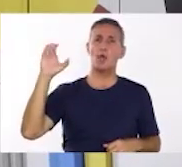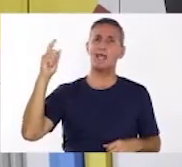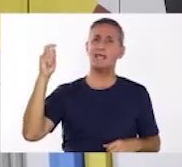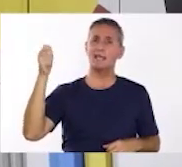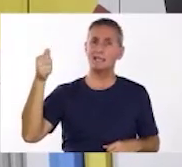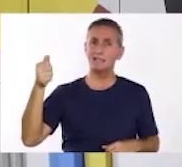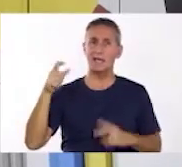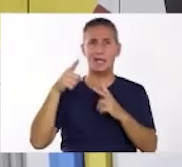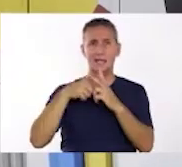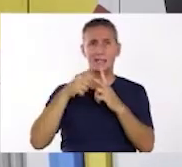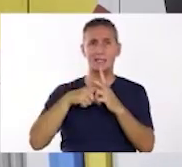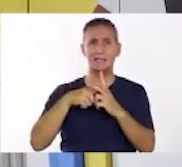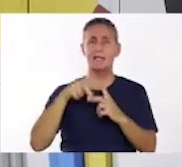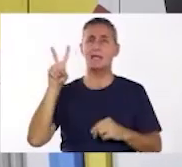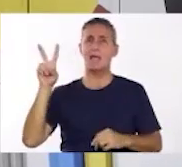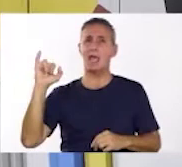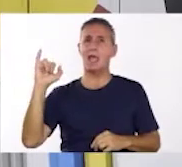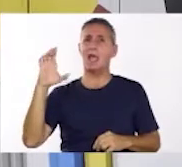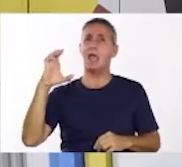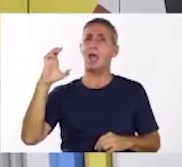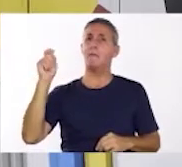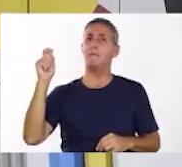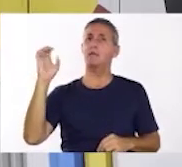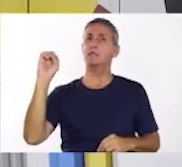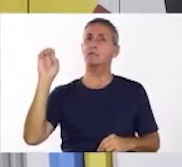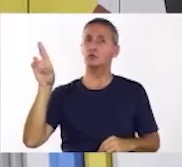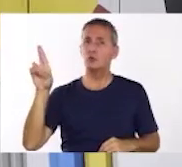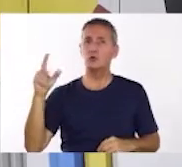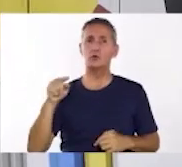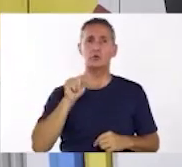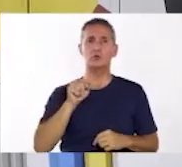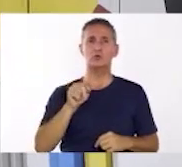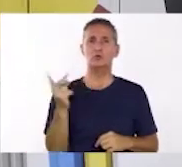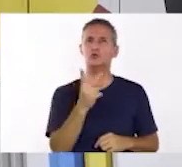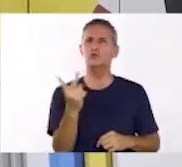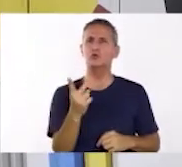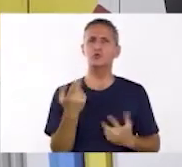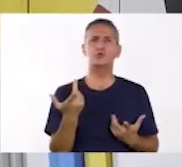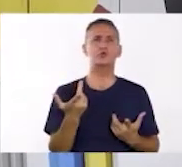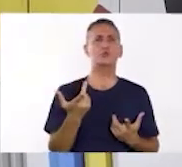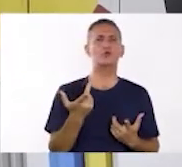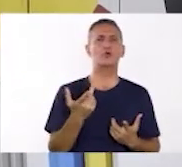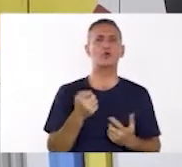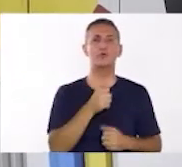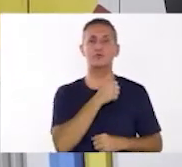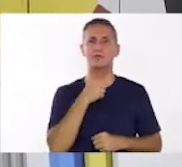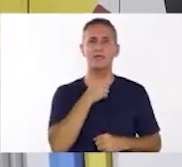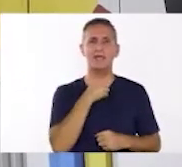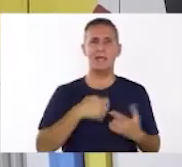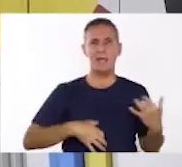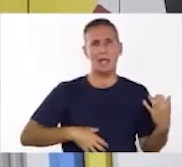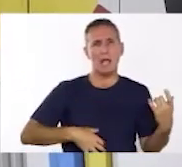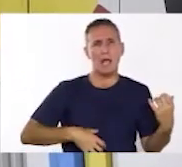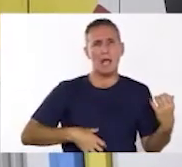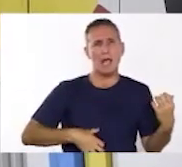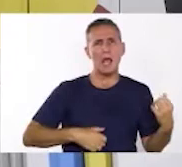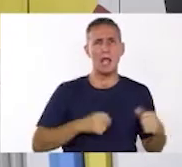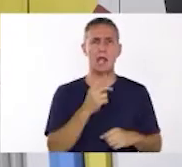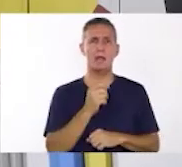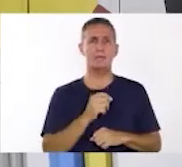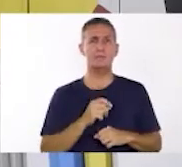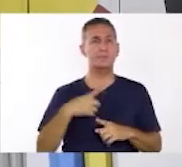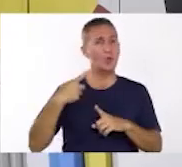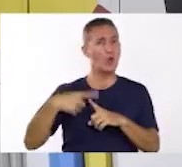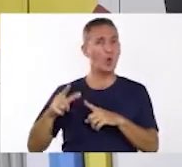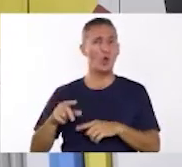Jara. Momentos, como decía, muy importantes de estos dos cantautores.